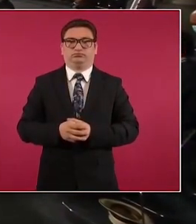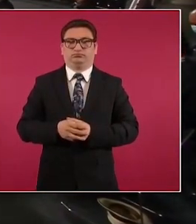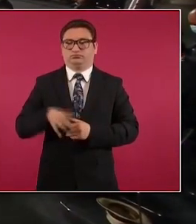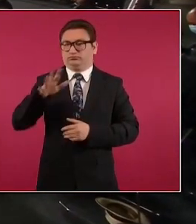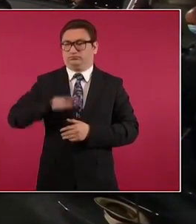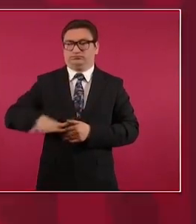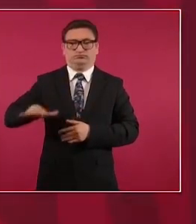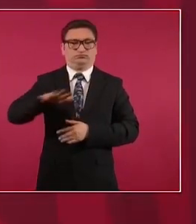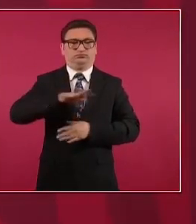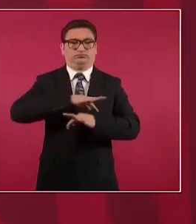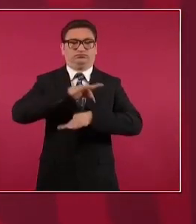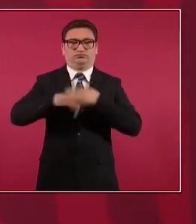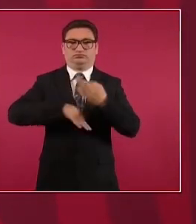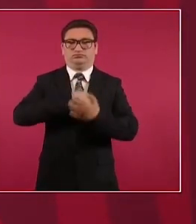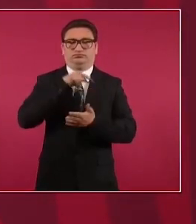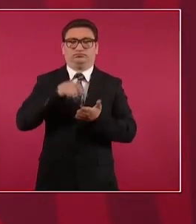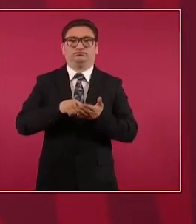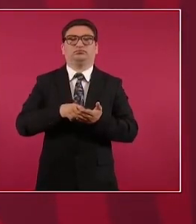garantizando la paz,